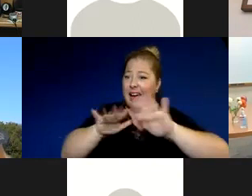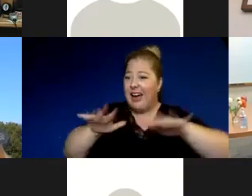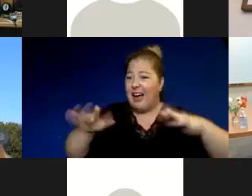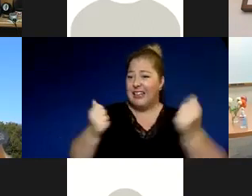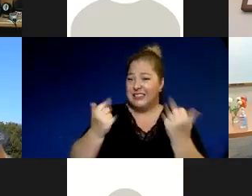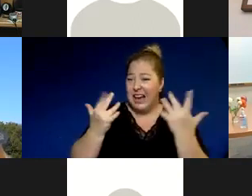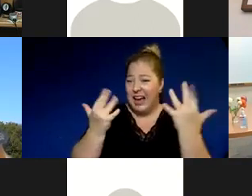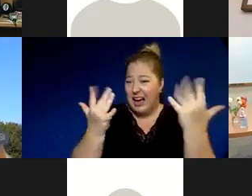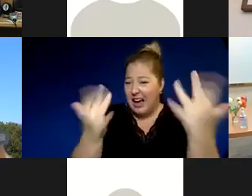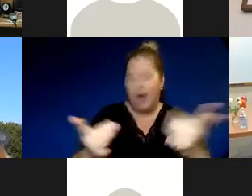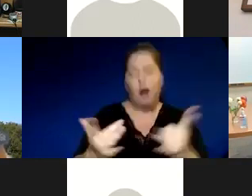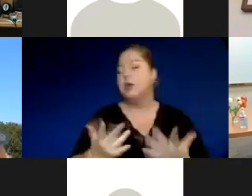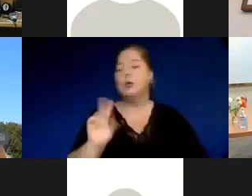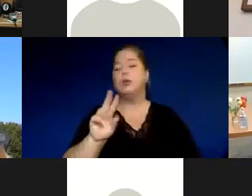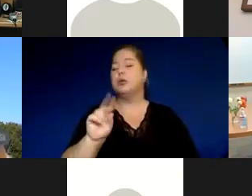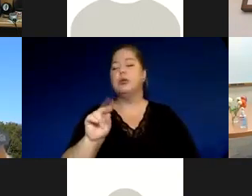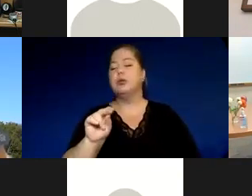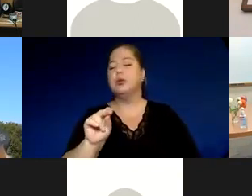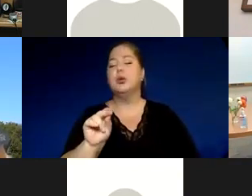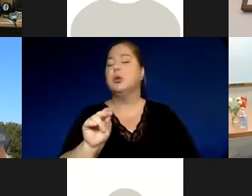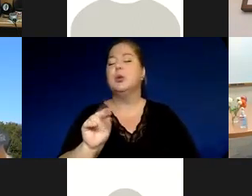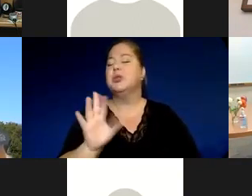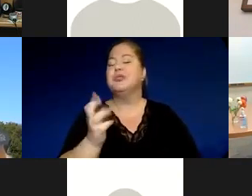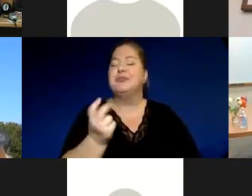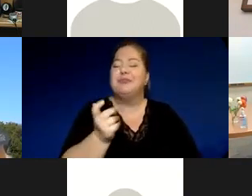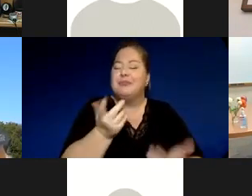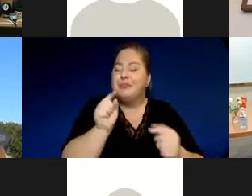del perímetro esperado? No.